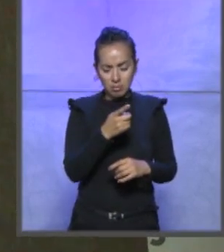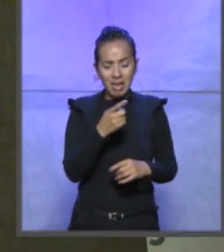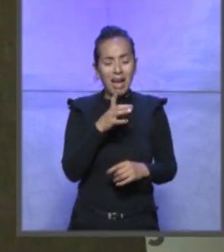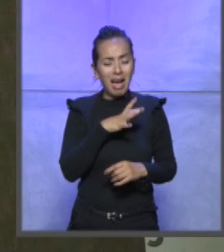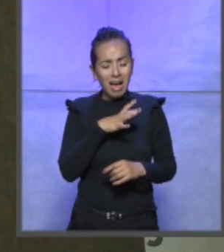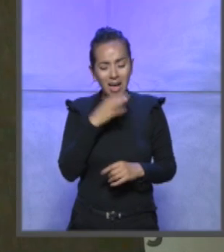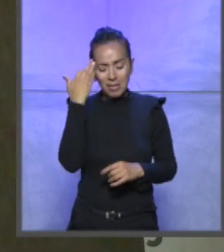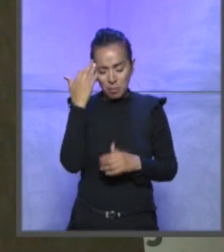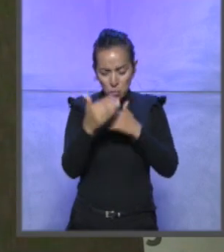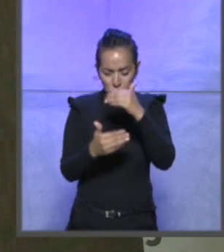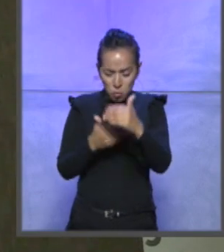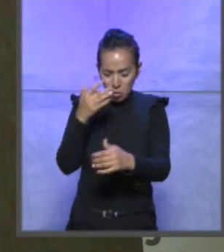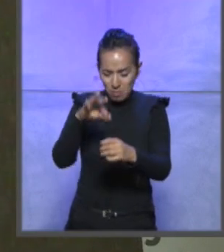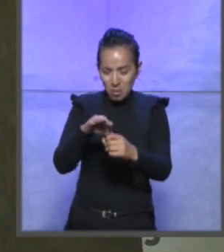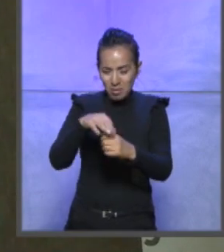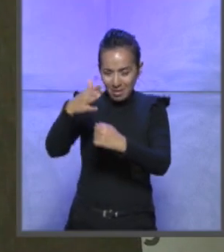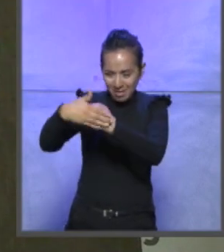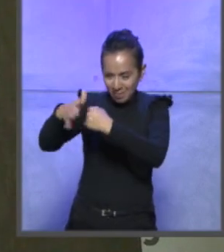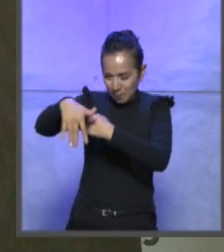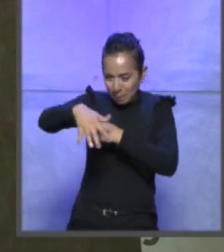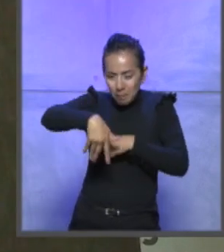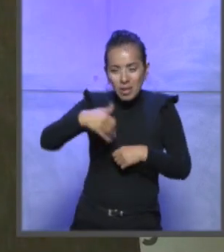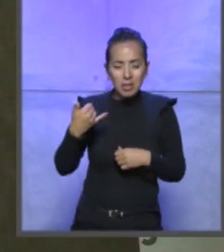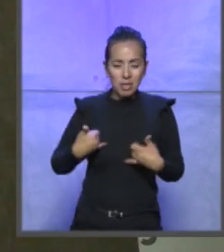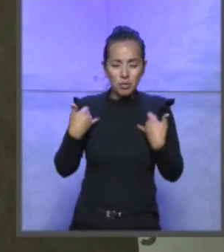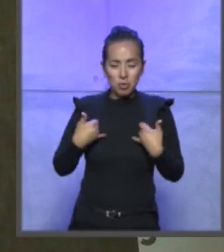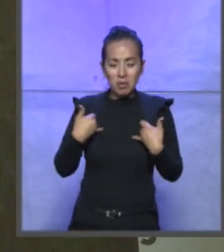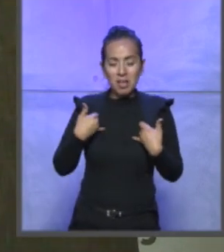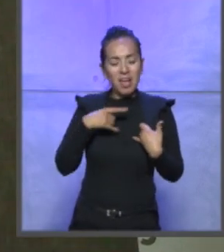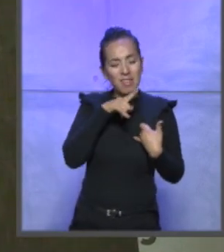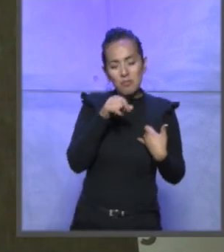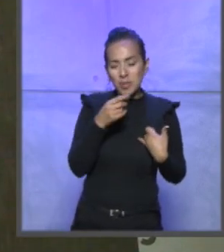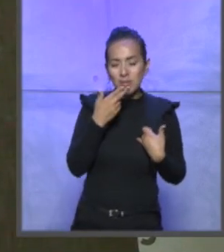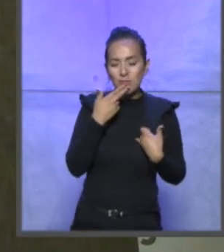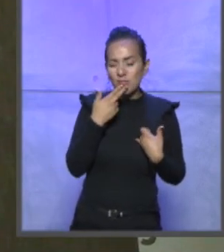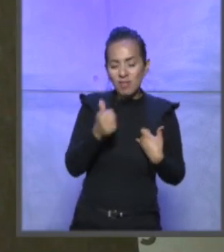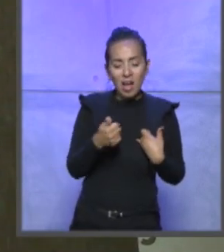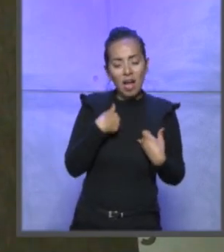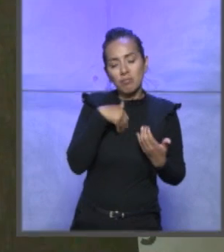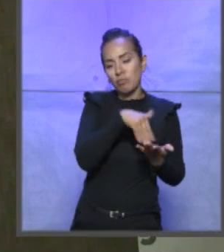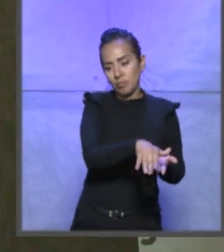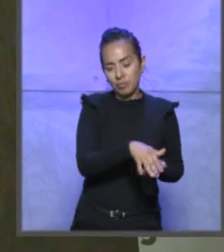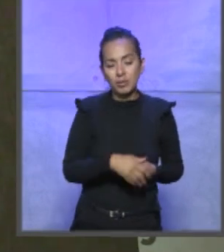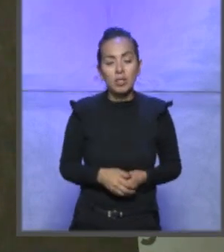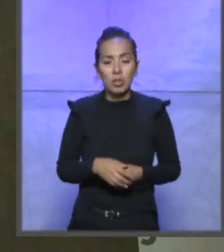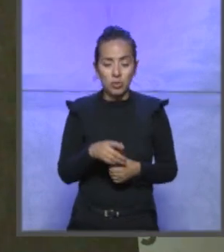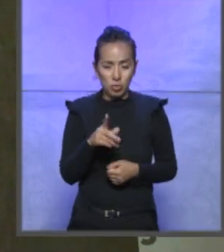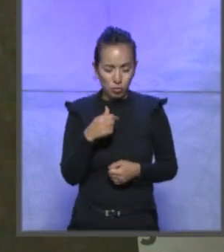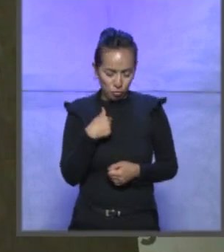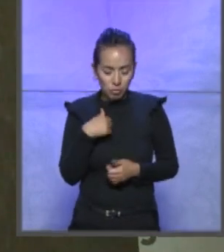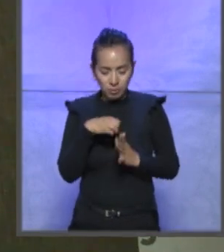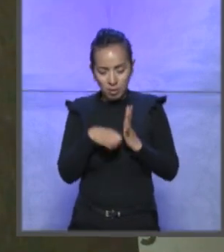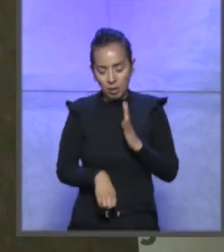proceso electoral llaman a los jóvenes y está bien. El problema es cuando lo desechan. En mi caso, yo tuve una oportunidad en la